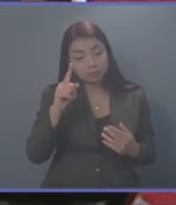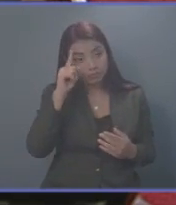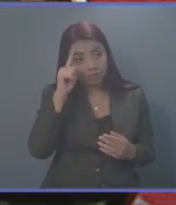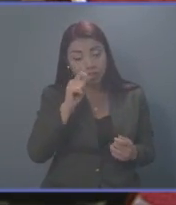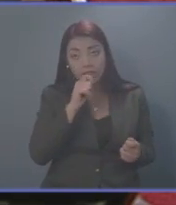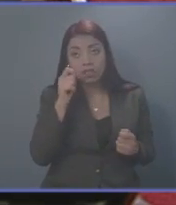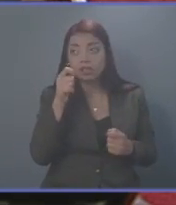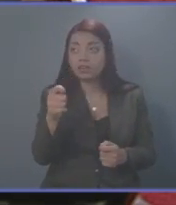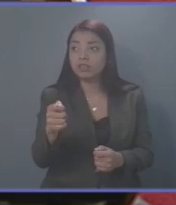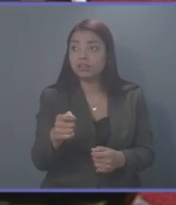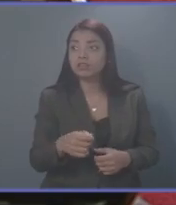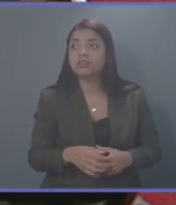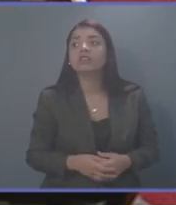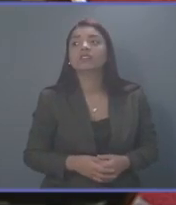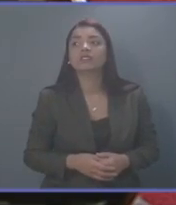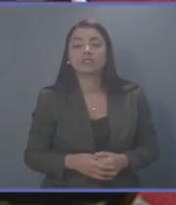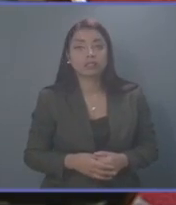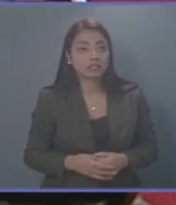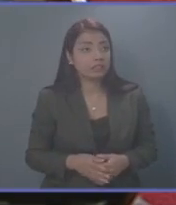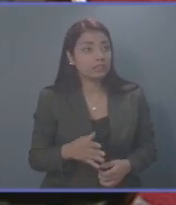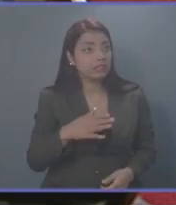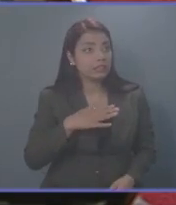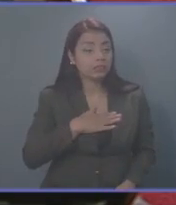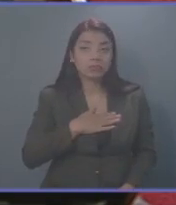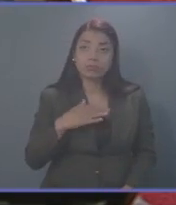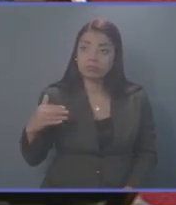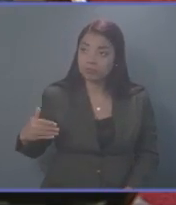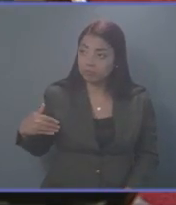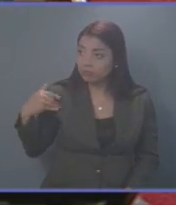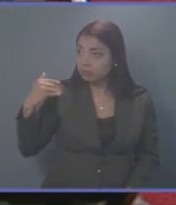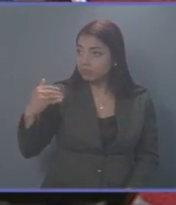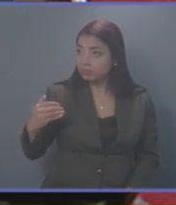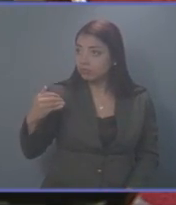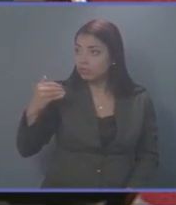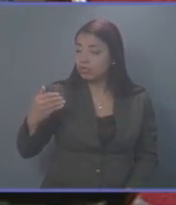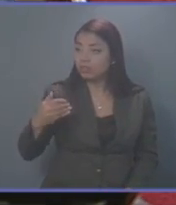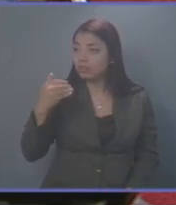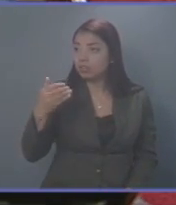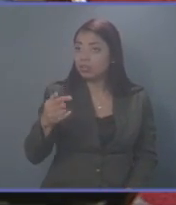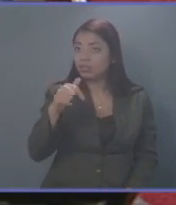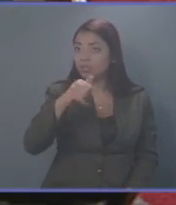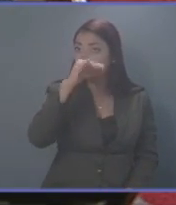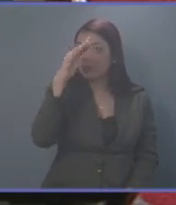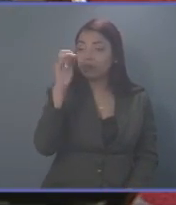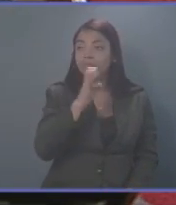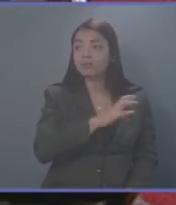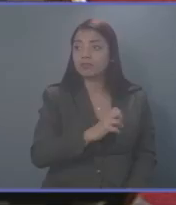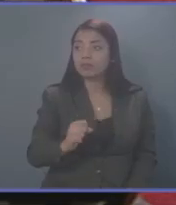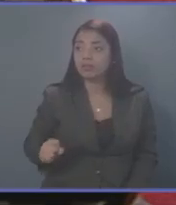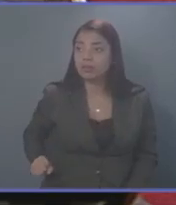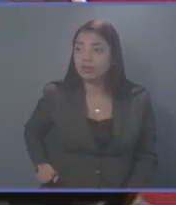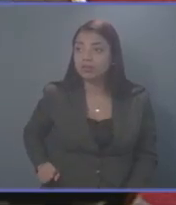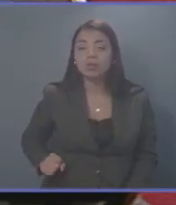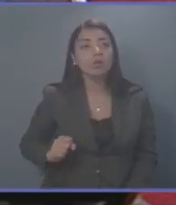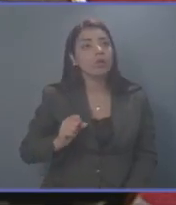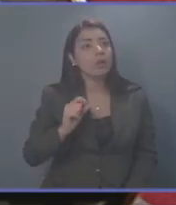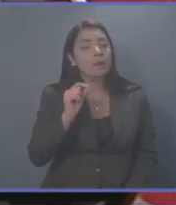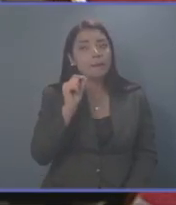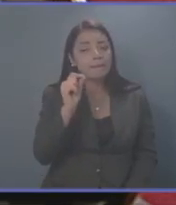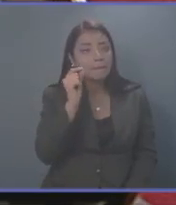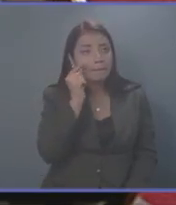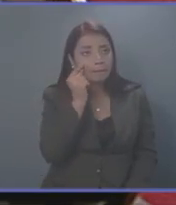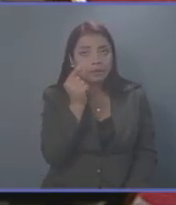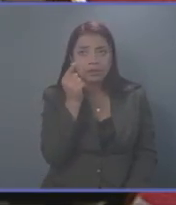iniciativa. En mis años de formación en la República de El Salvador, pocas veces he visto